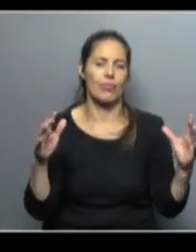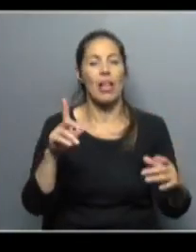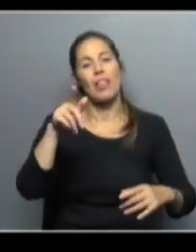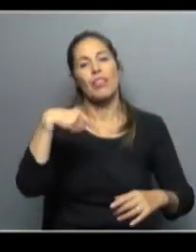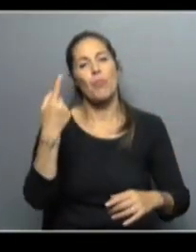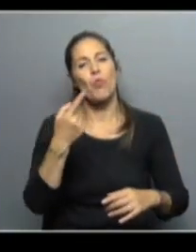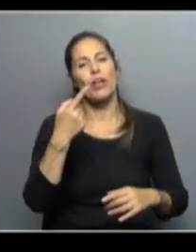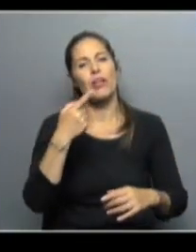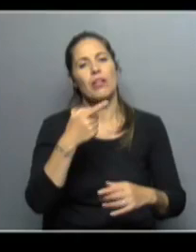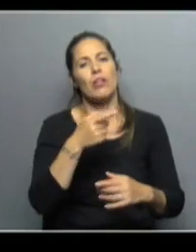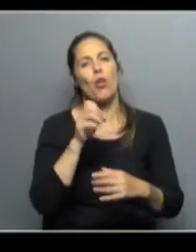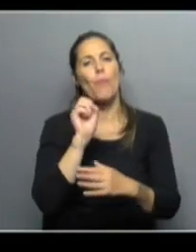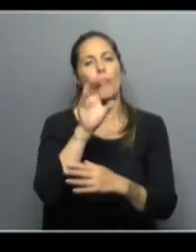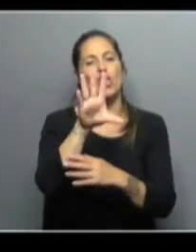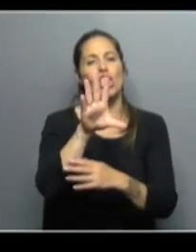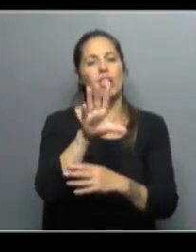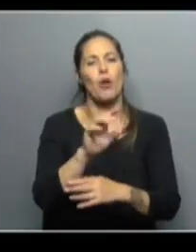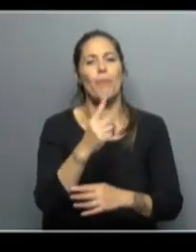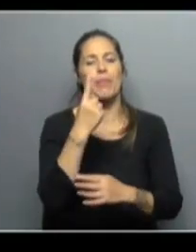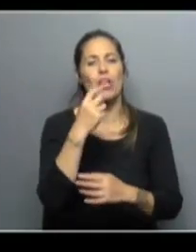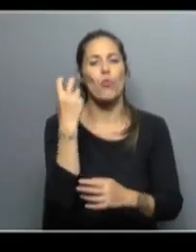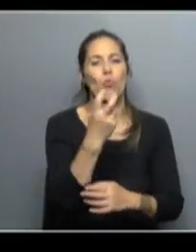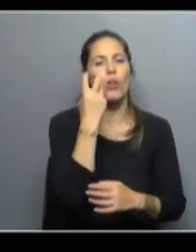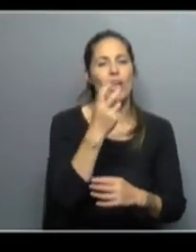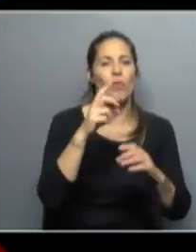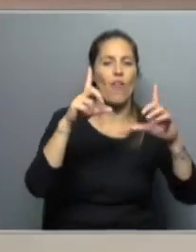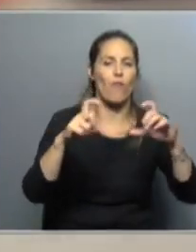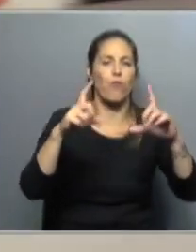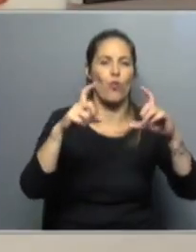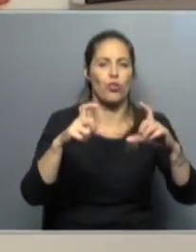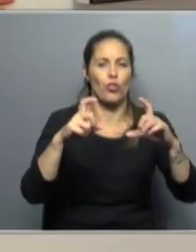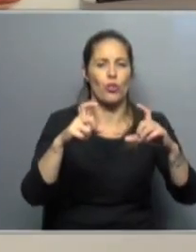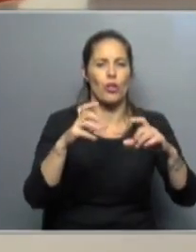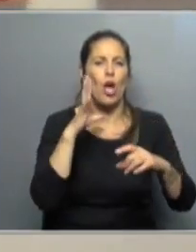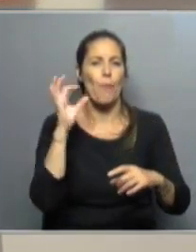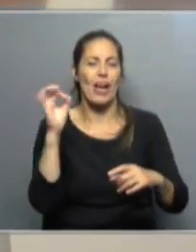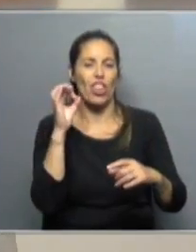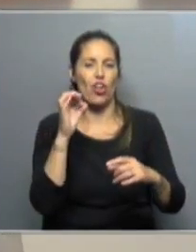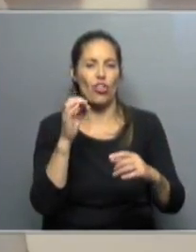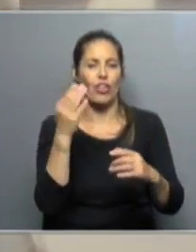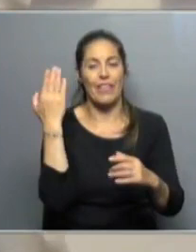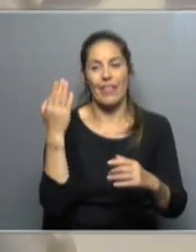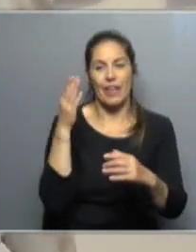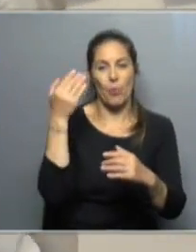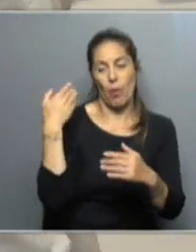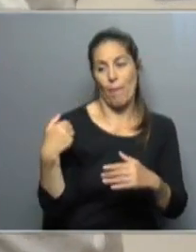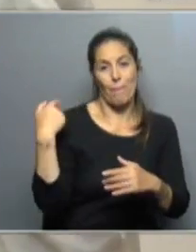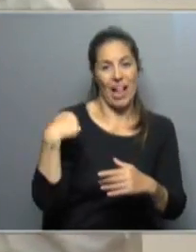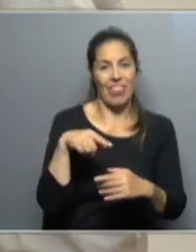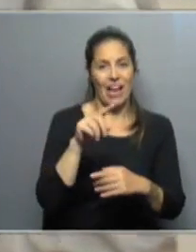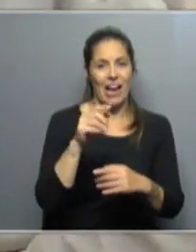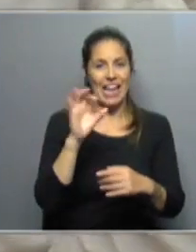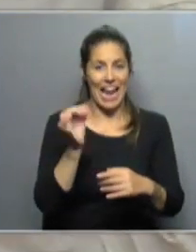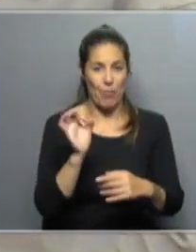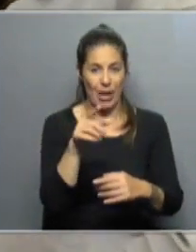lo proyecté la foto. Primero empecé a buscar una foto, y perdón que estoy de espaldas a la hermana, pero la foto esta